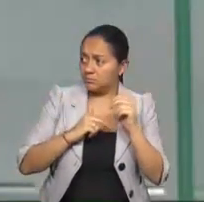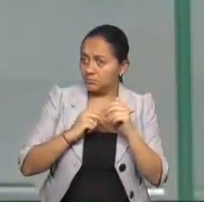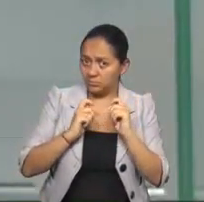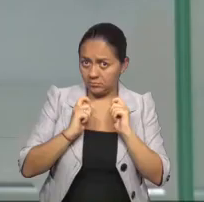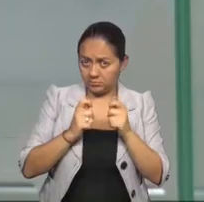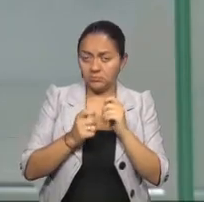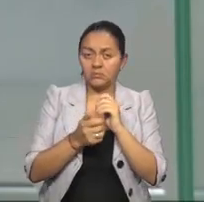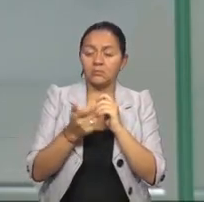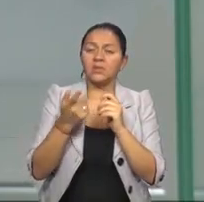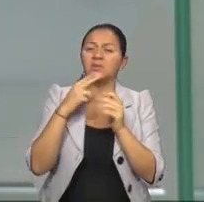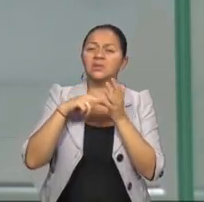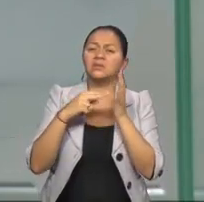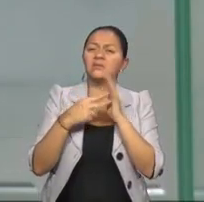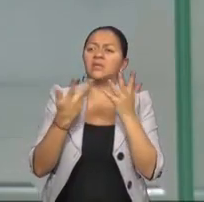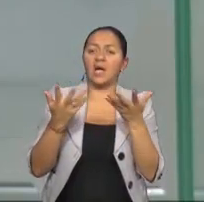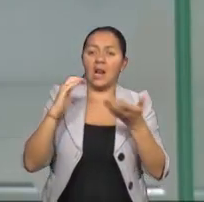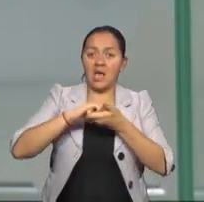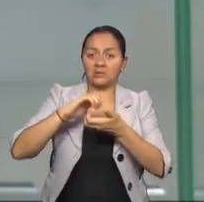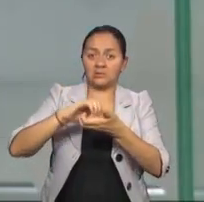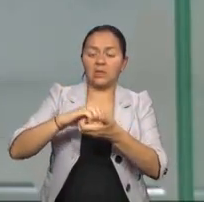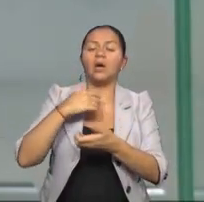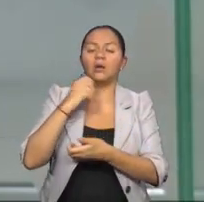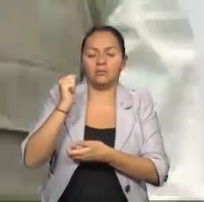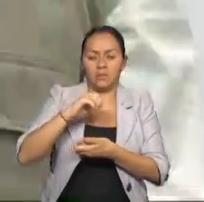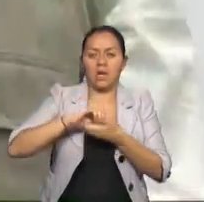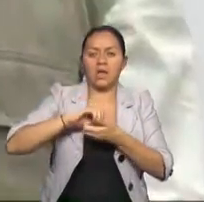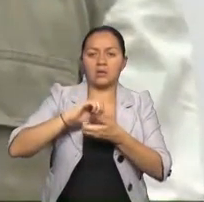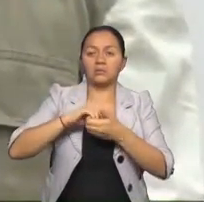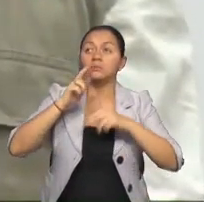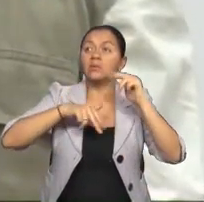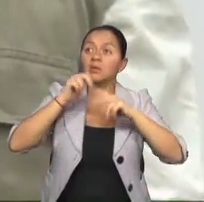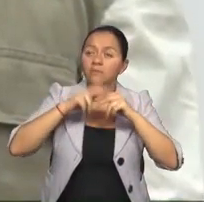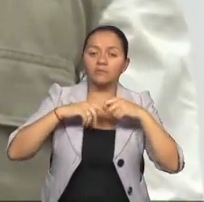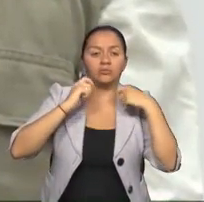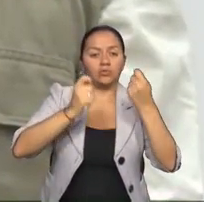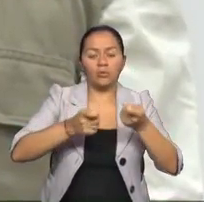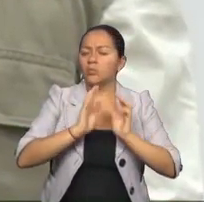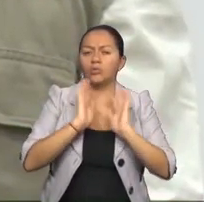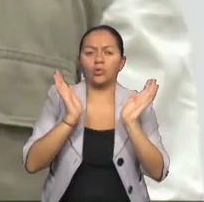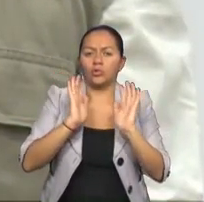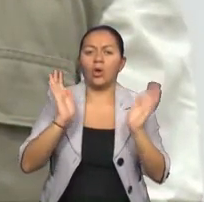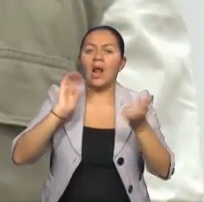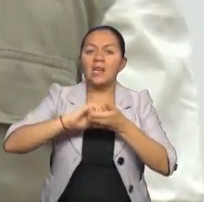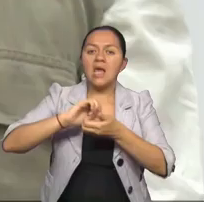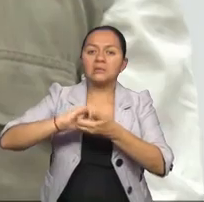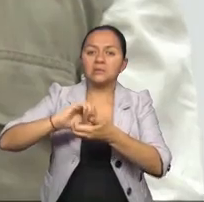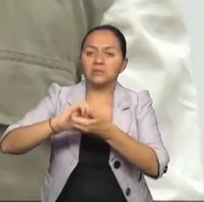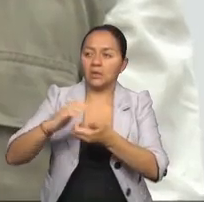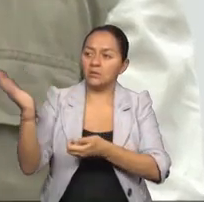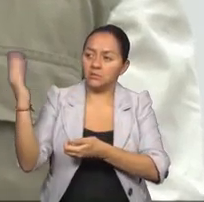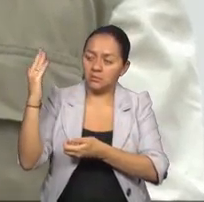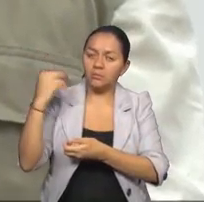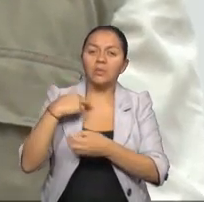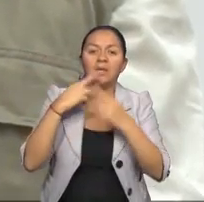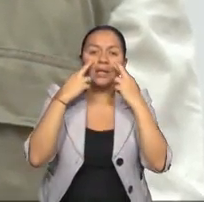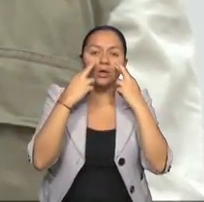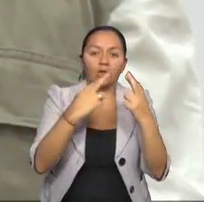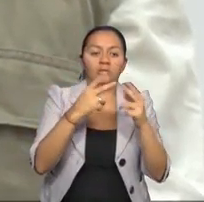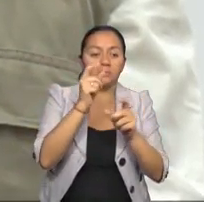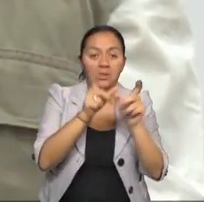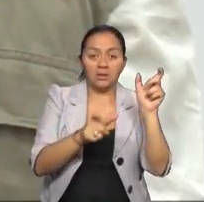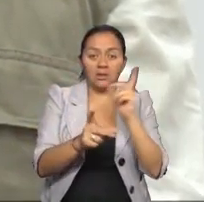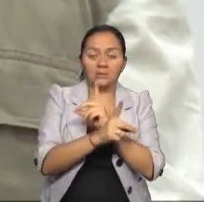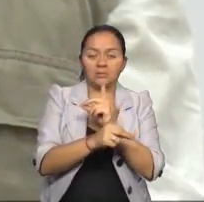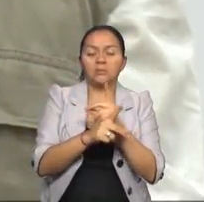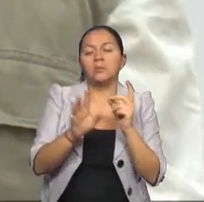capacidad instalada te refieres a alianzas alianzas digamos a conocimientos al reconocimiento de la población discapacidad por ejemplo lo primero